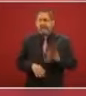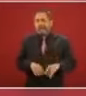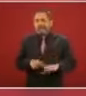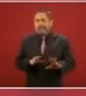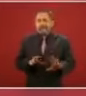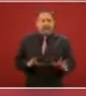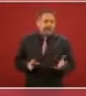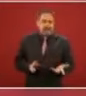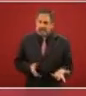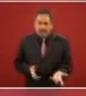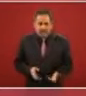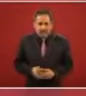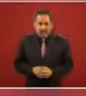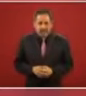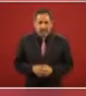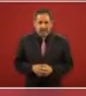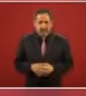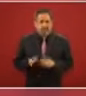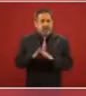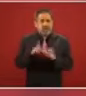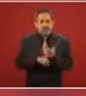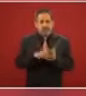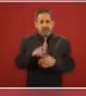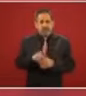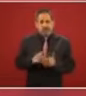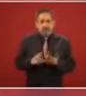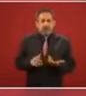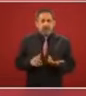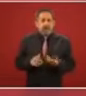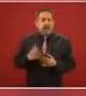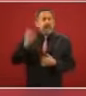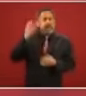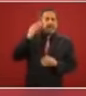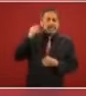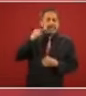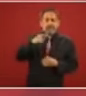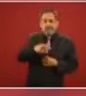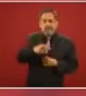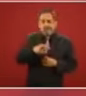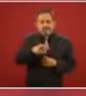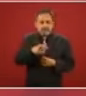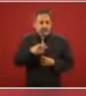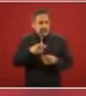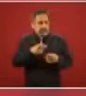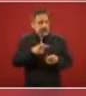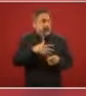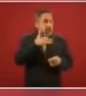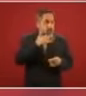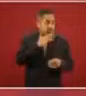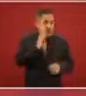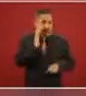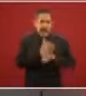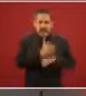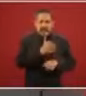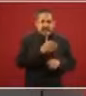como enfrentar el problema de la inseguridad y de la violencia atendiendo las causas,